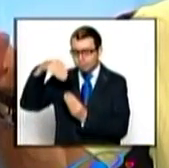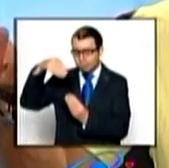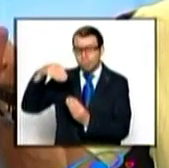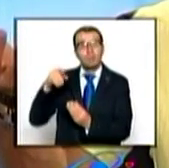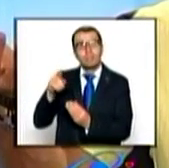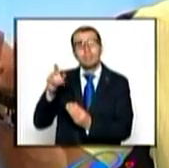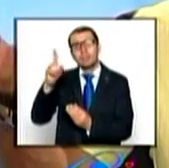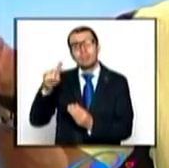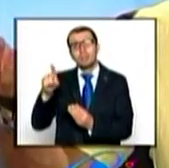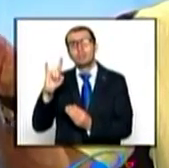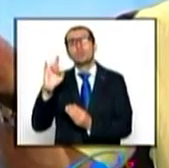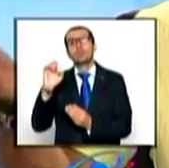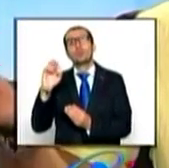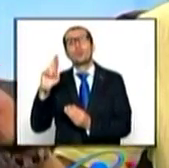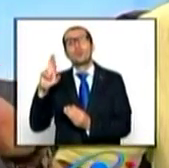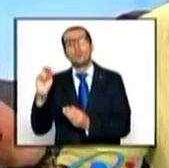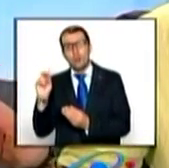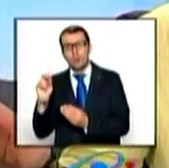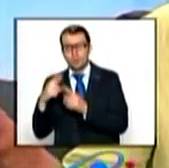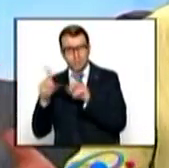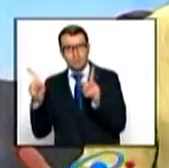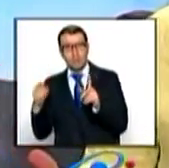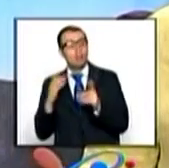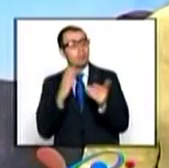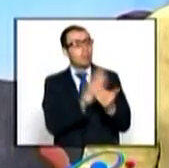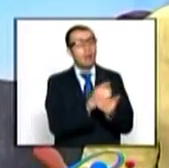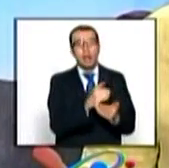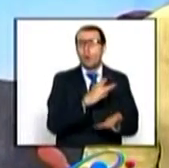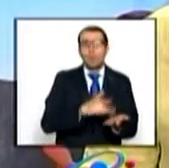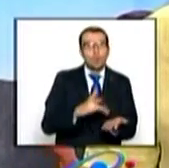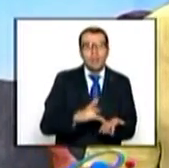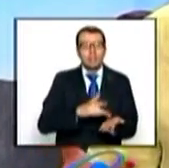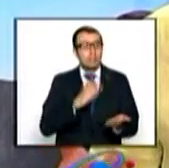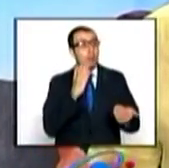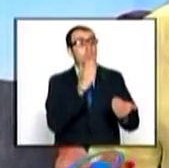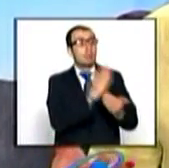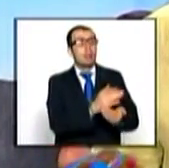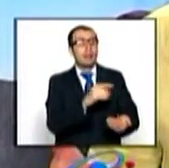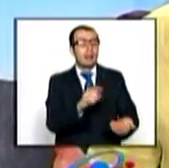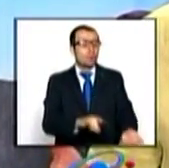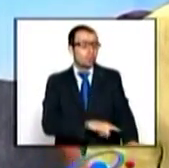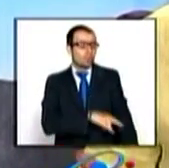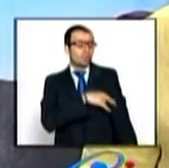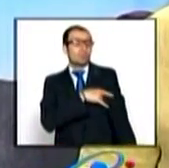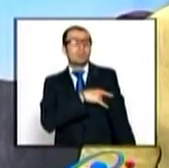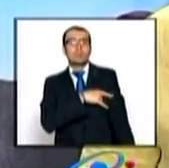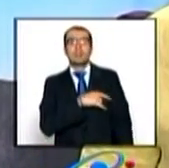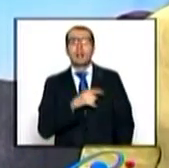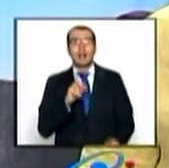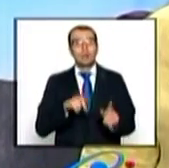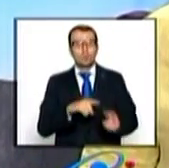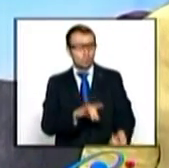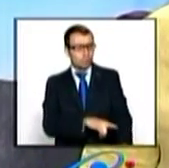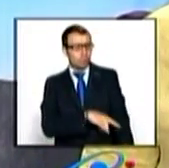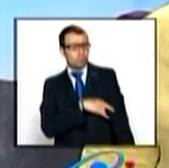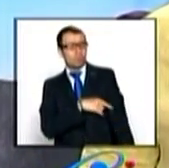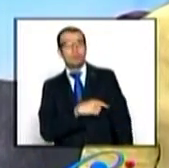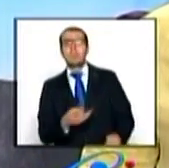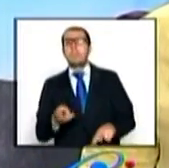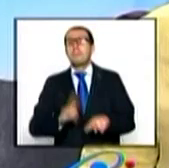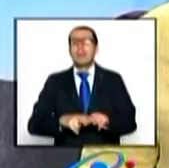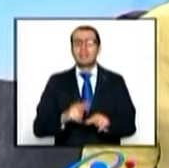les aplican a ustedes en una sala de urgencias? Lo que la gente llama que me pongan un suero con vitaminas. Es